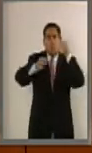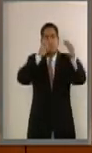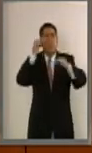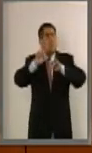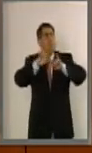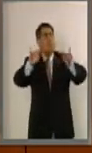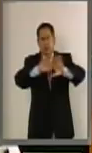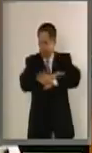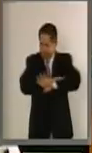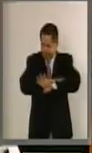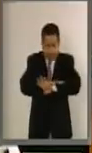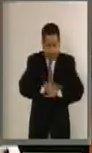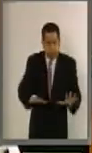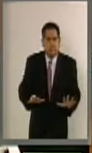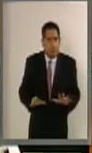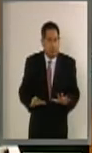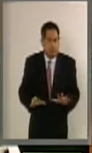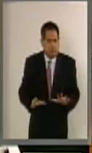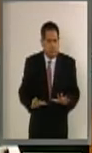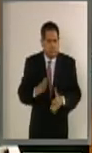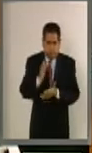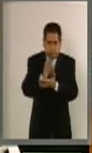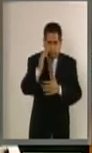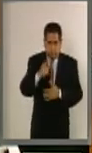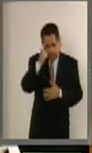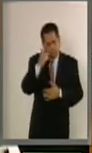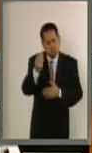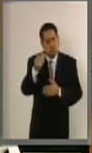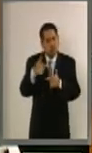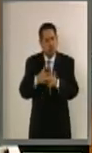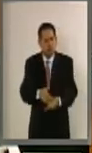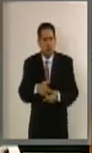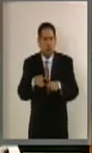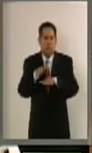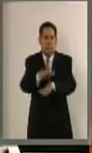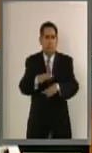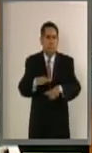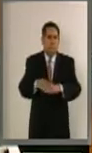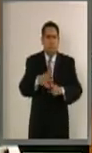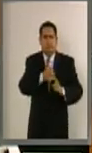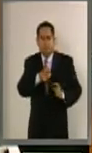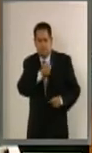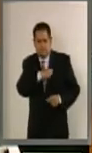gubernamental. Desde luego, preservando